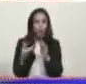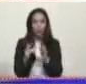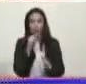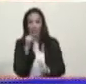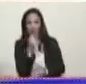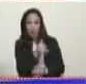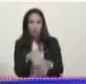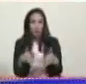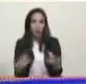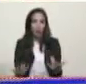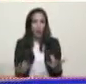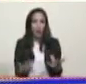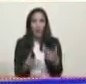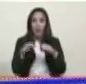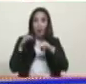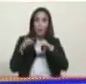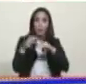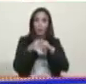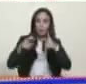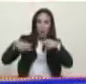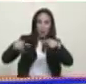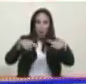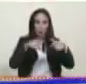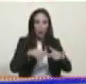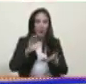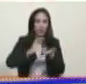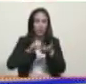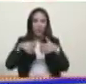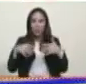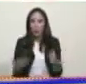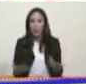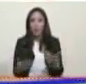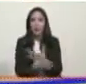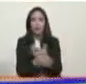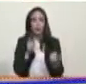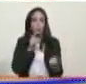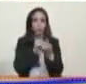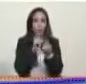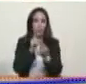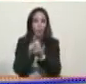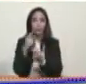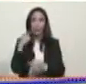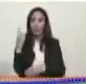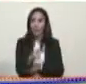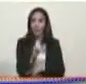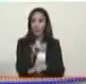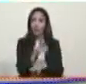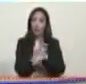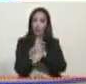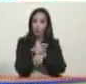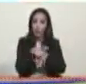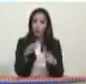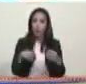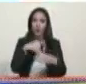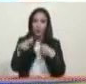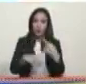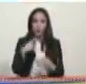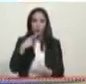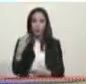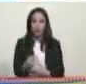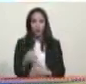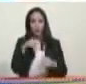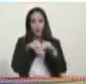nueva que haya llegado del municipio tal, del pueblo tal, de la ciudad tal, atendiendo. Para eso debe ser un gobierno revolucionario, para llegar a